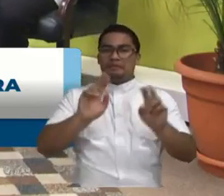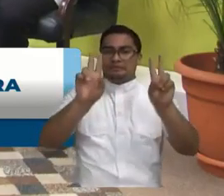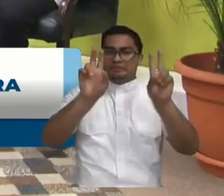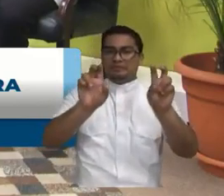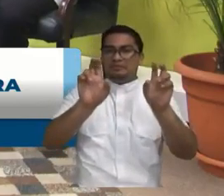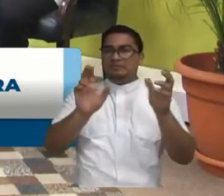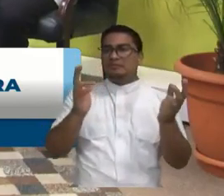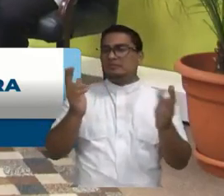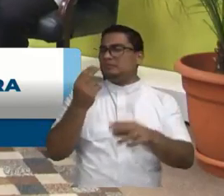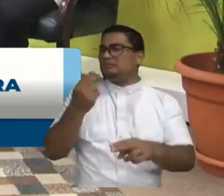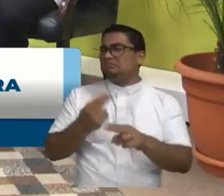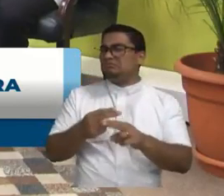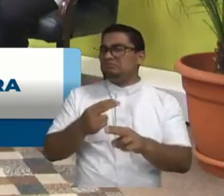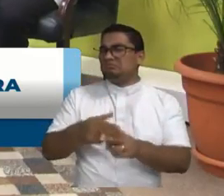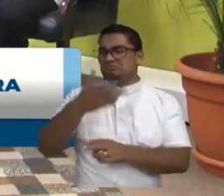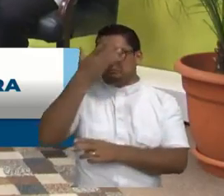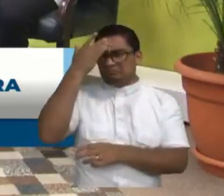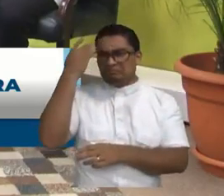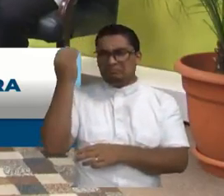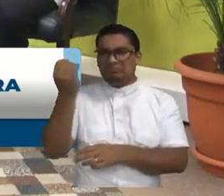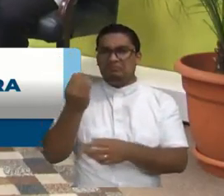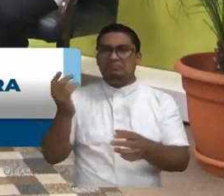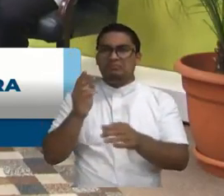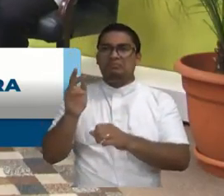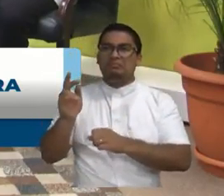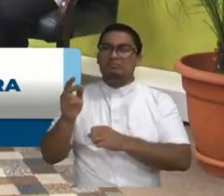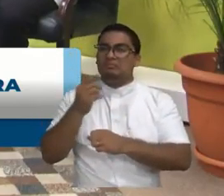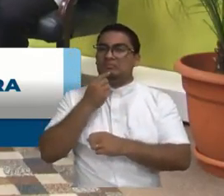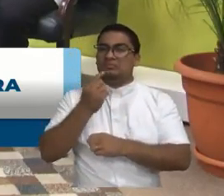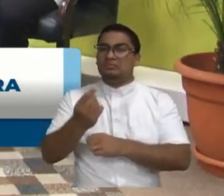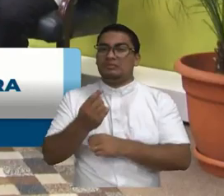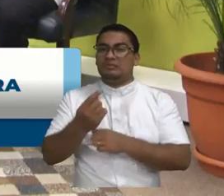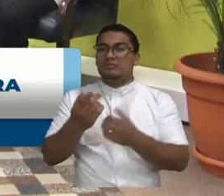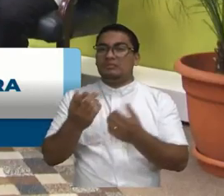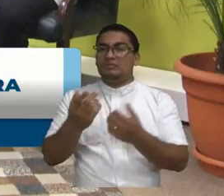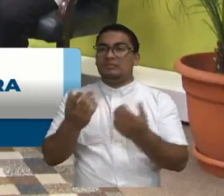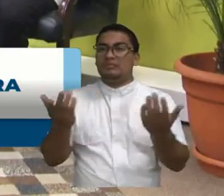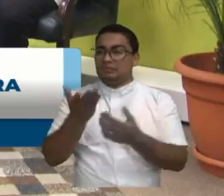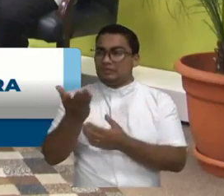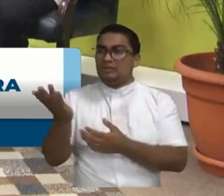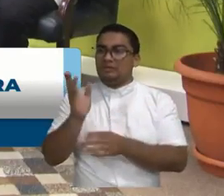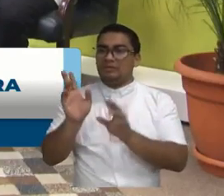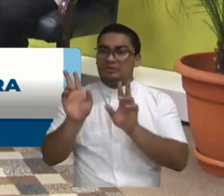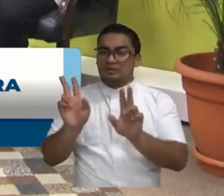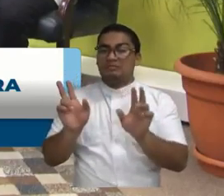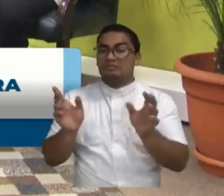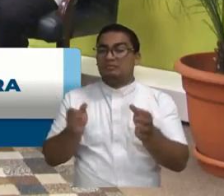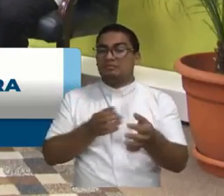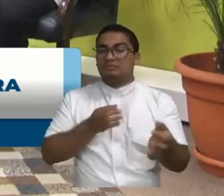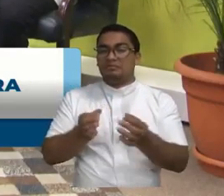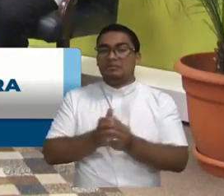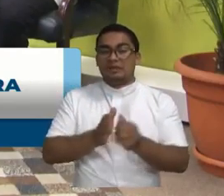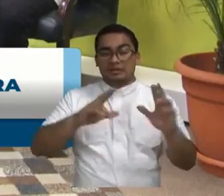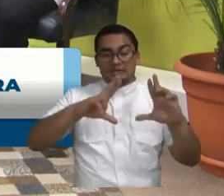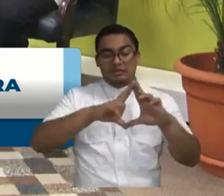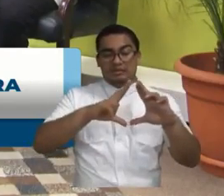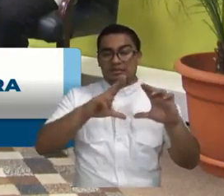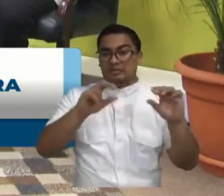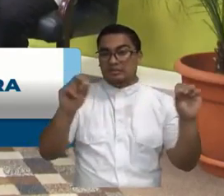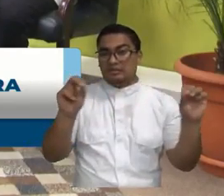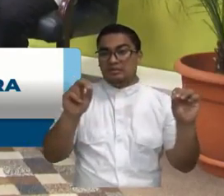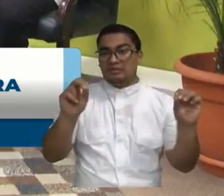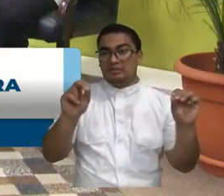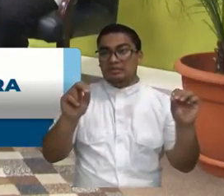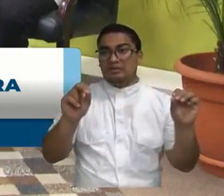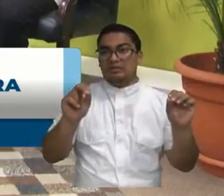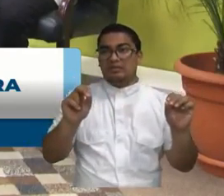no recuerdo el nombre ni el país del origen, pero precisamente decía usted eso que está abordando, de que Nicaragua tiene,